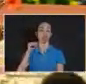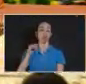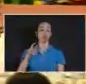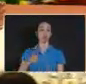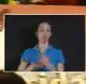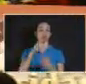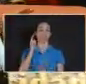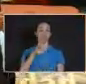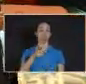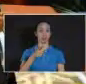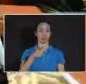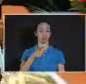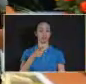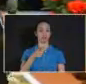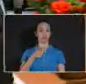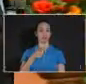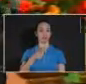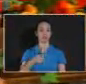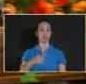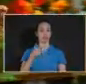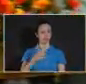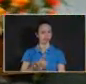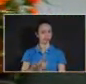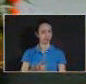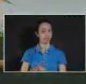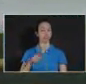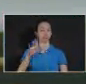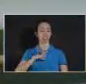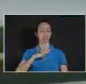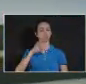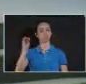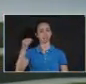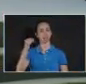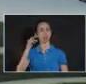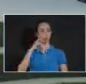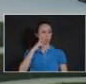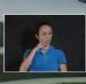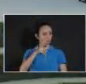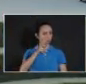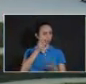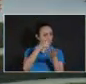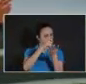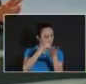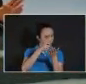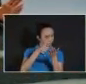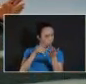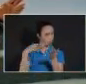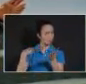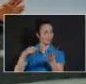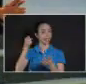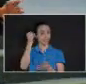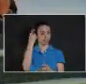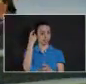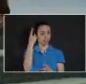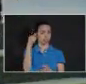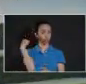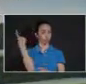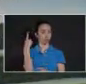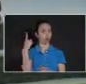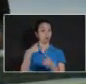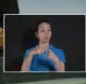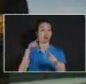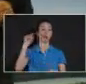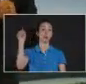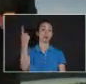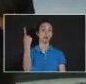Amén. Eso también hay que tomarlo en cuenta y apuntarlo para desglosar todo esto. Pero el punto principal